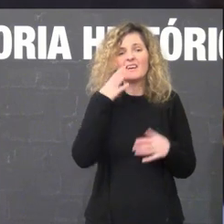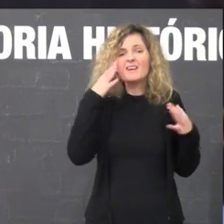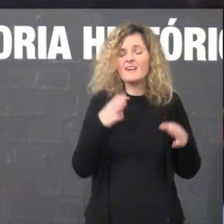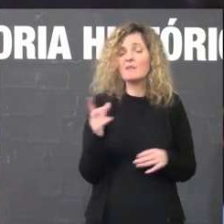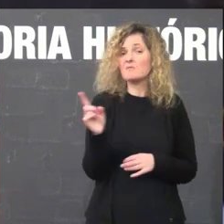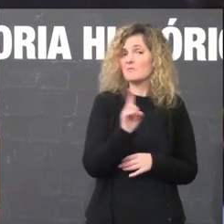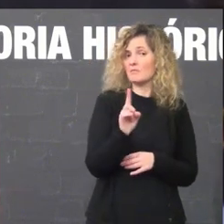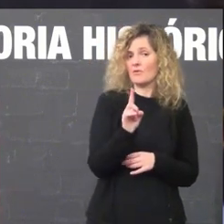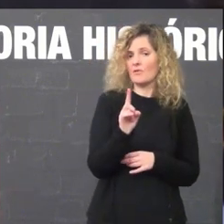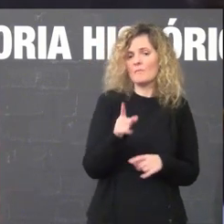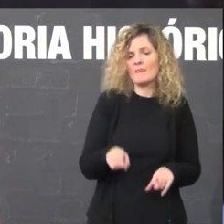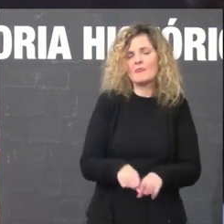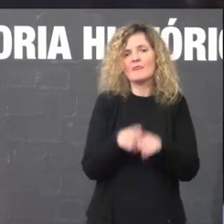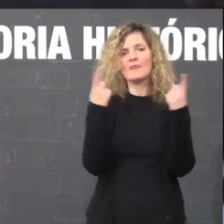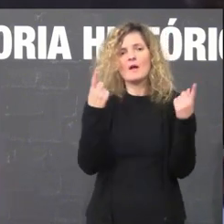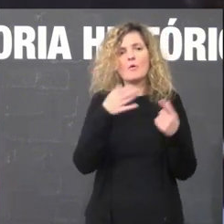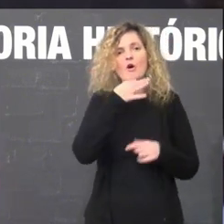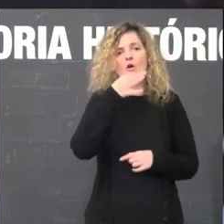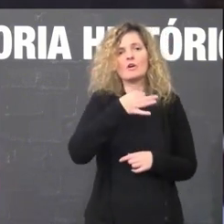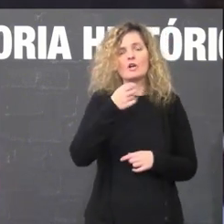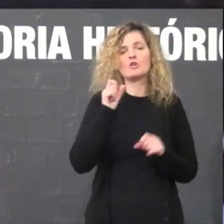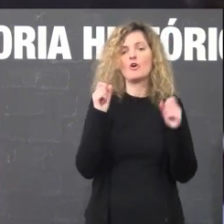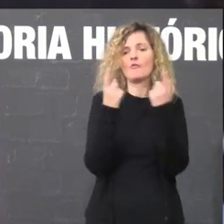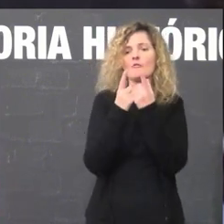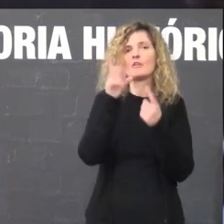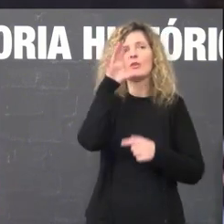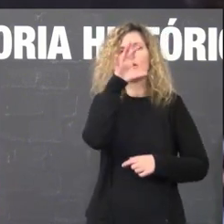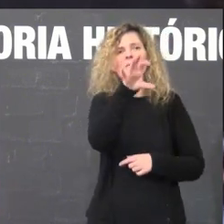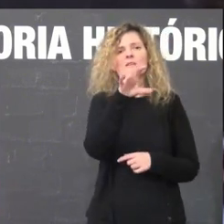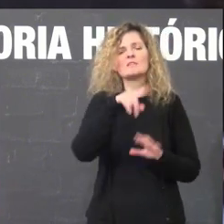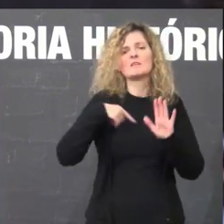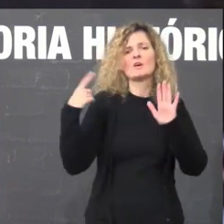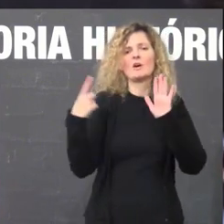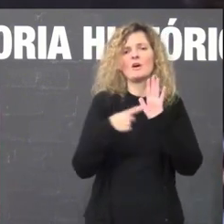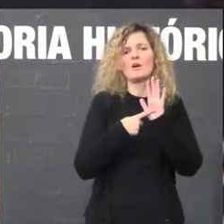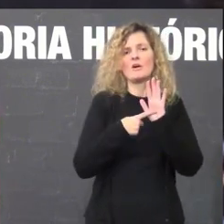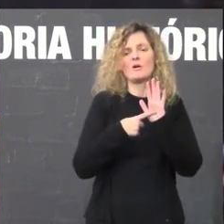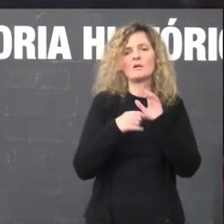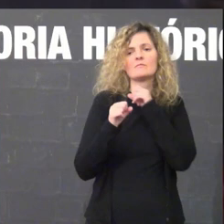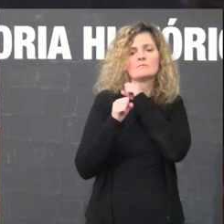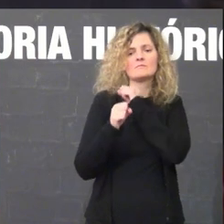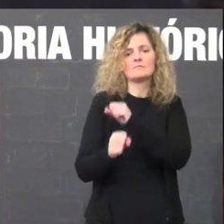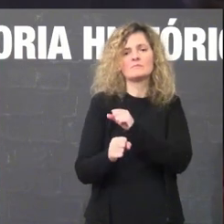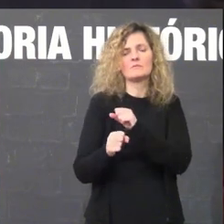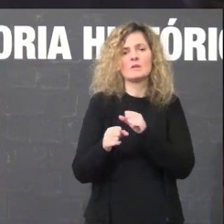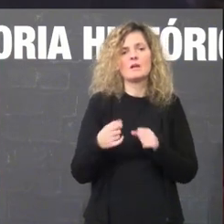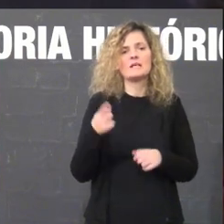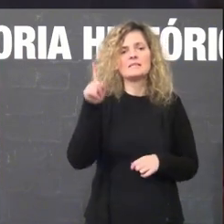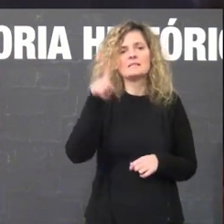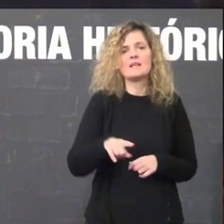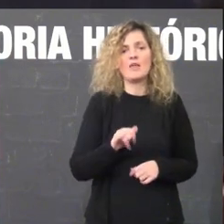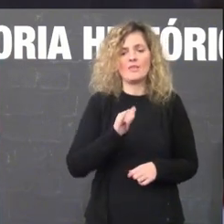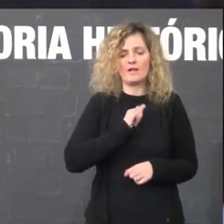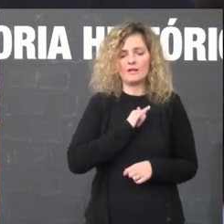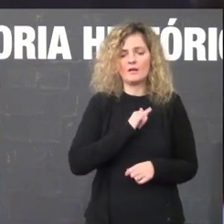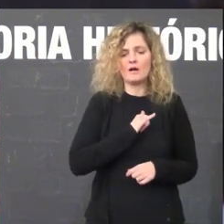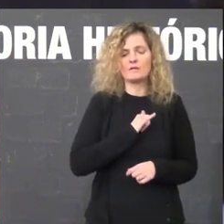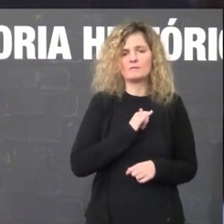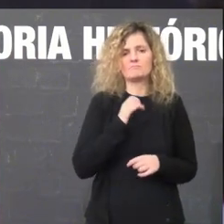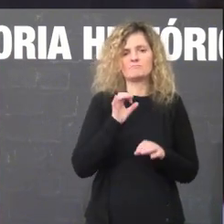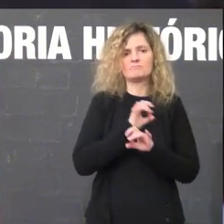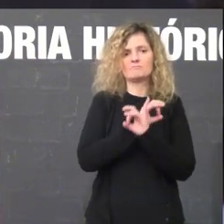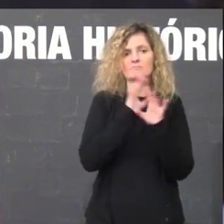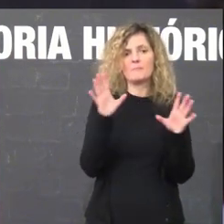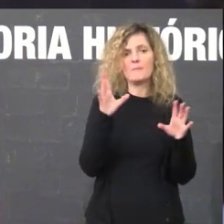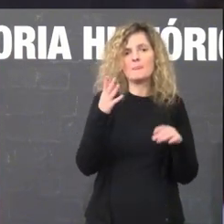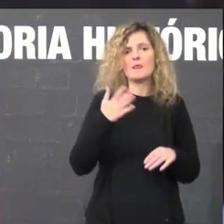cuál sea el relato oficial en un país es completamente determinante En cual es incluso la identidad popular